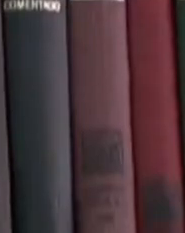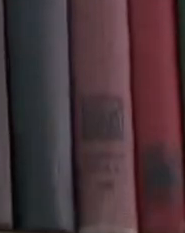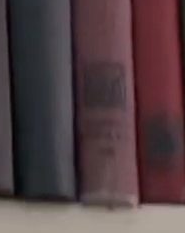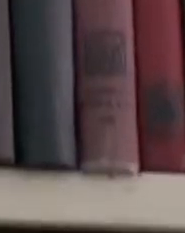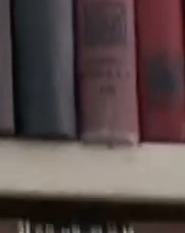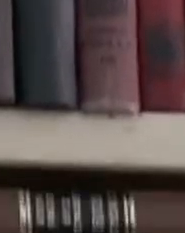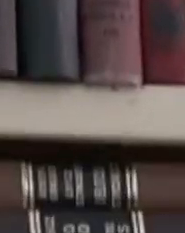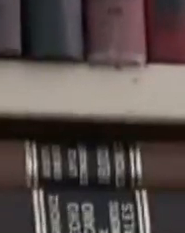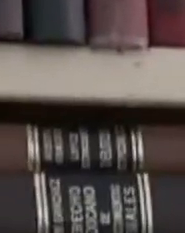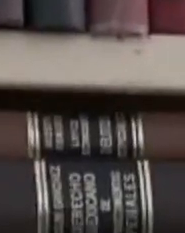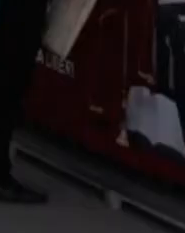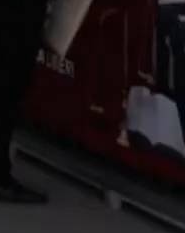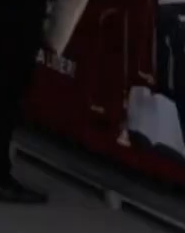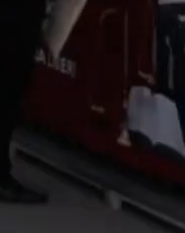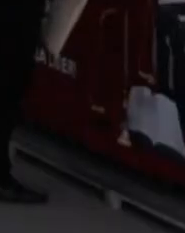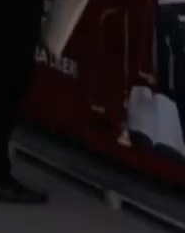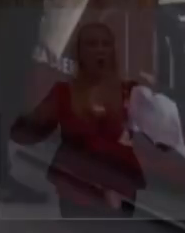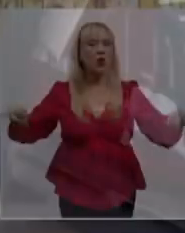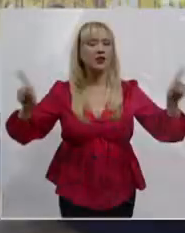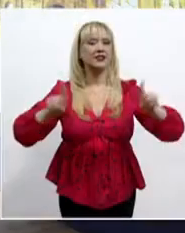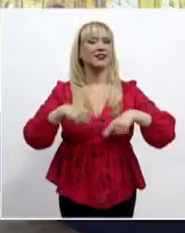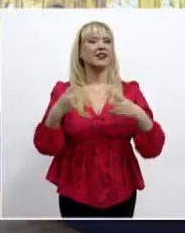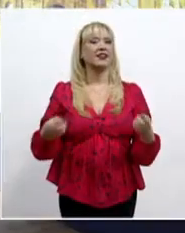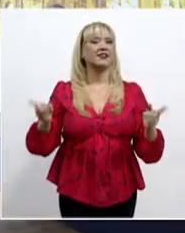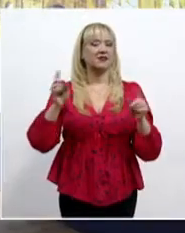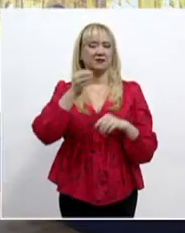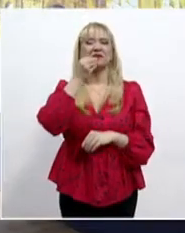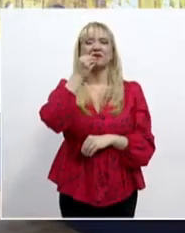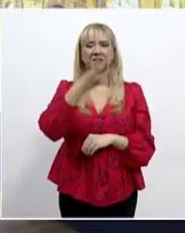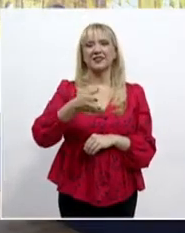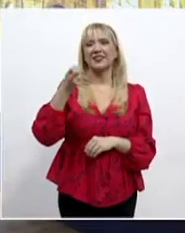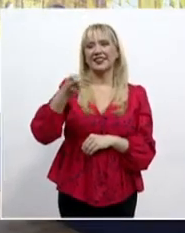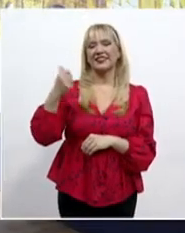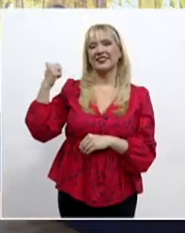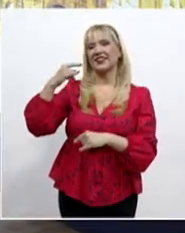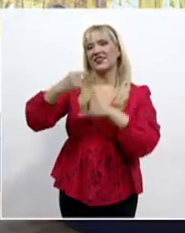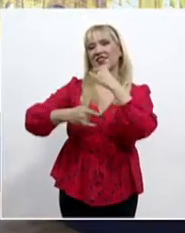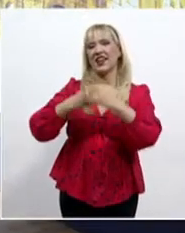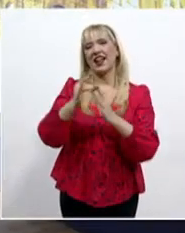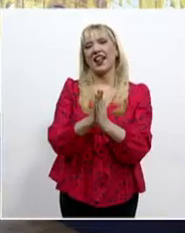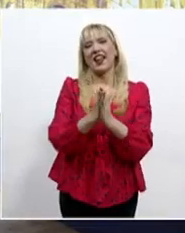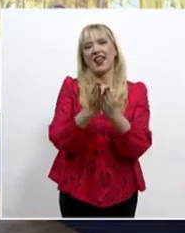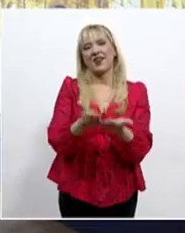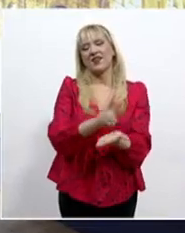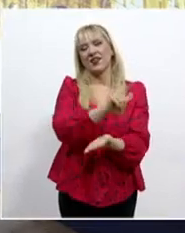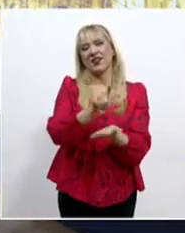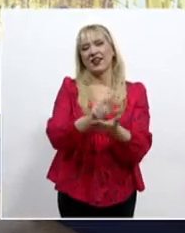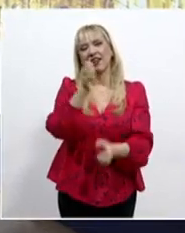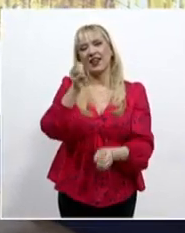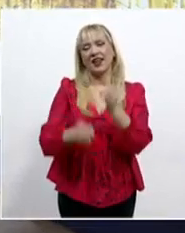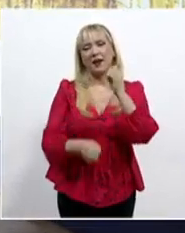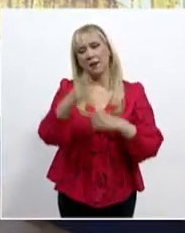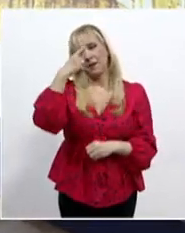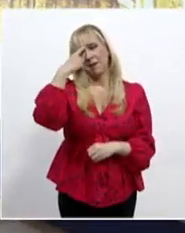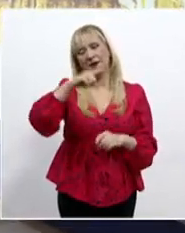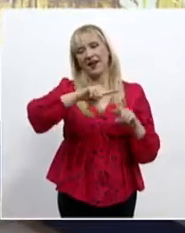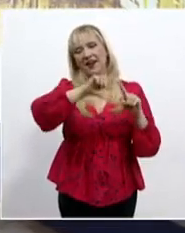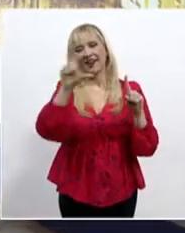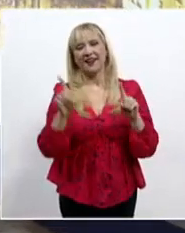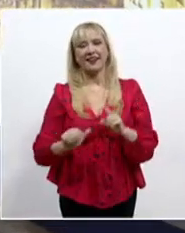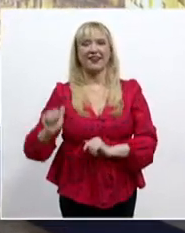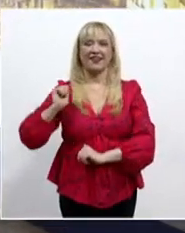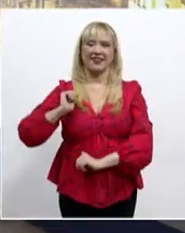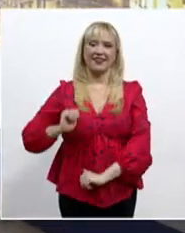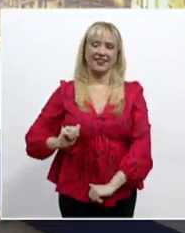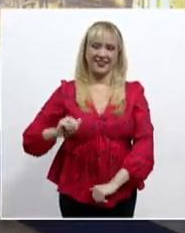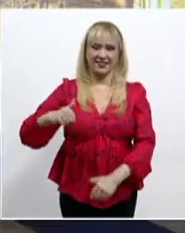música regional en todos estos días, estas jornadas que estará esta Feria del Libro Jurídico que organiza el Poder Judicial de